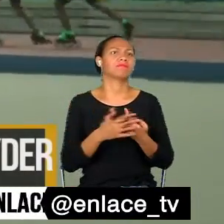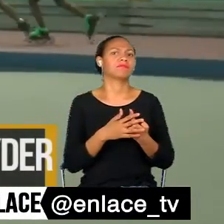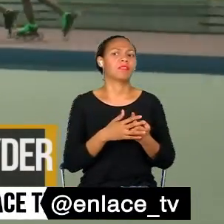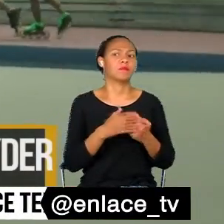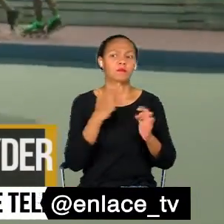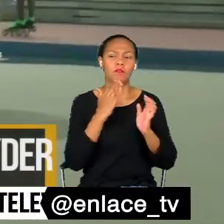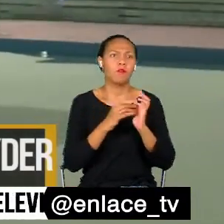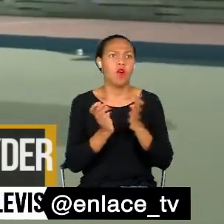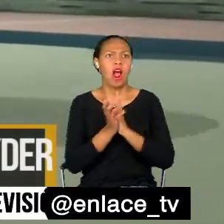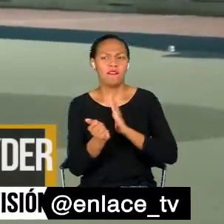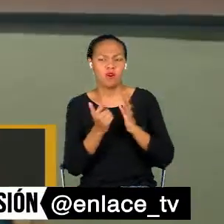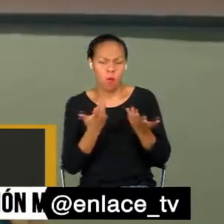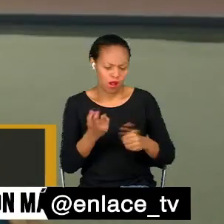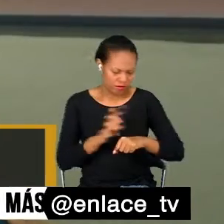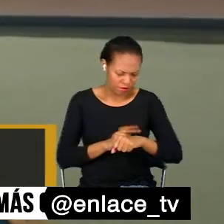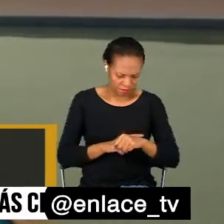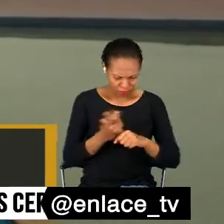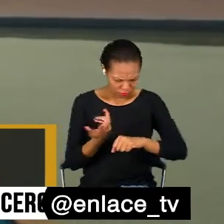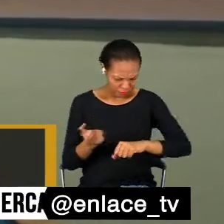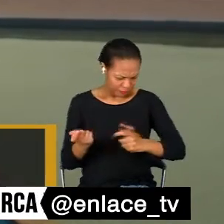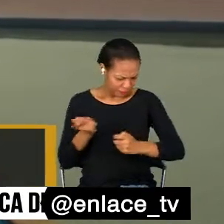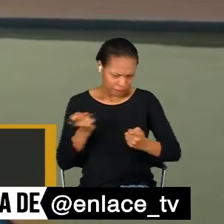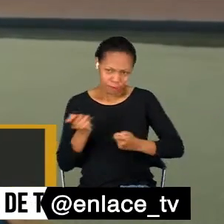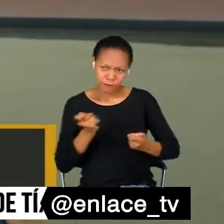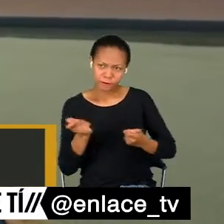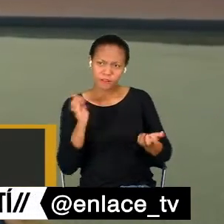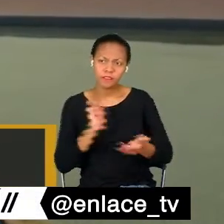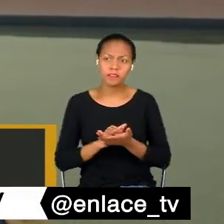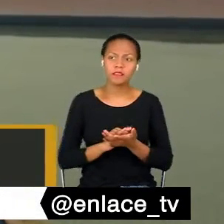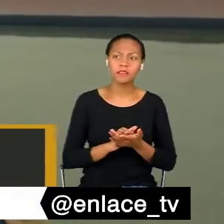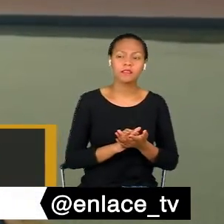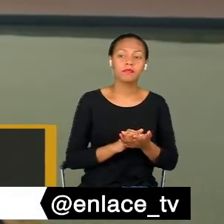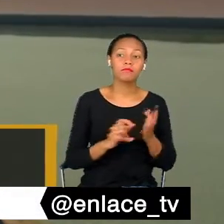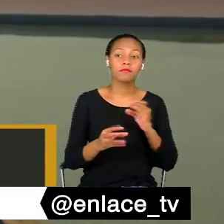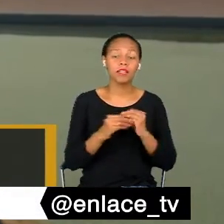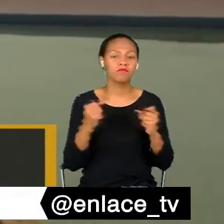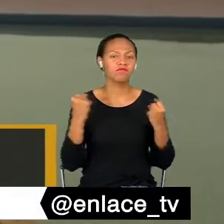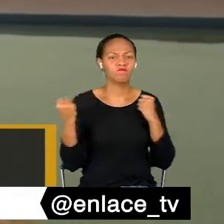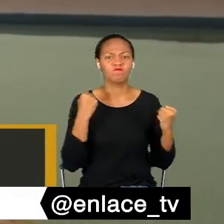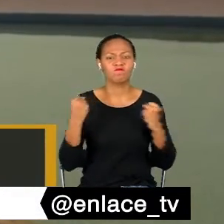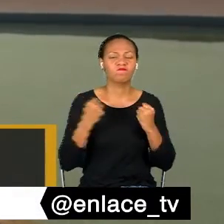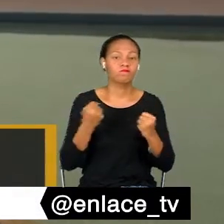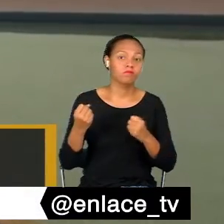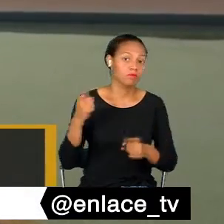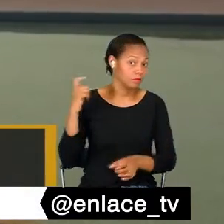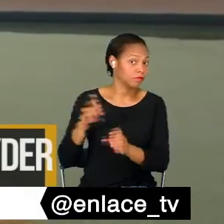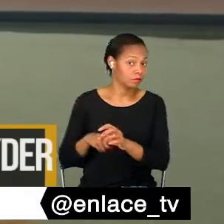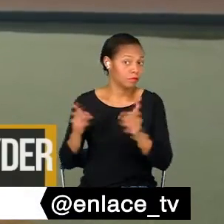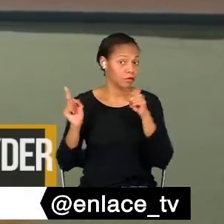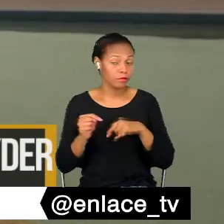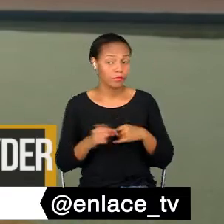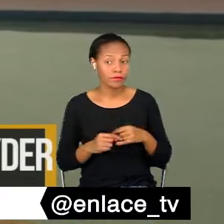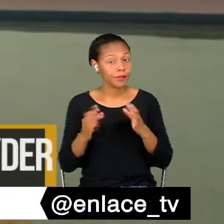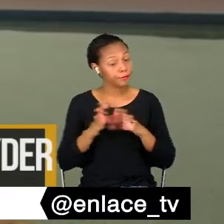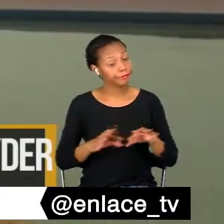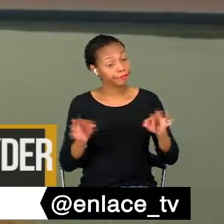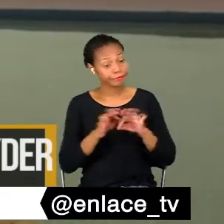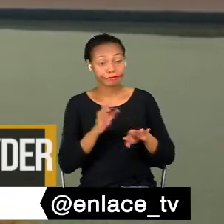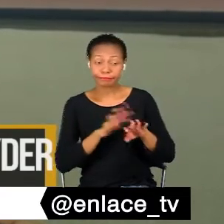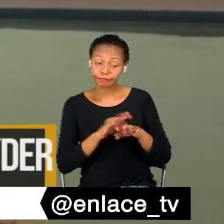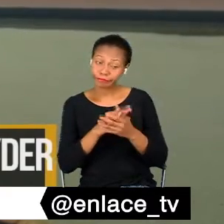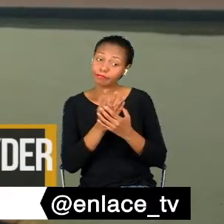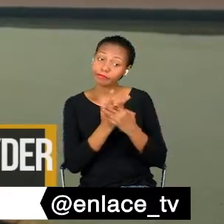habilidades, vienen a trabajar tiempos y el resto es estar en el gimnasio y lo que más les exigimos a ellos es que ambas cosas sean unidas, como